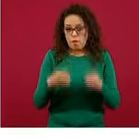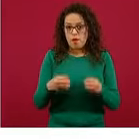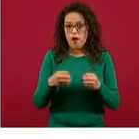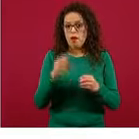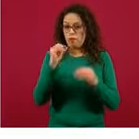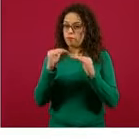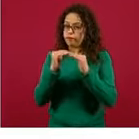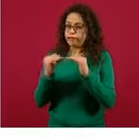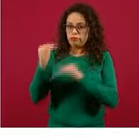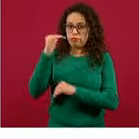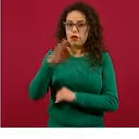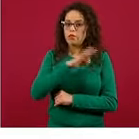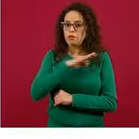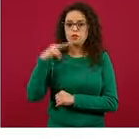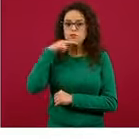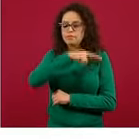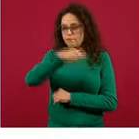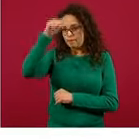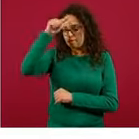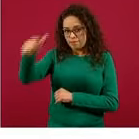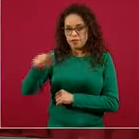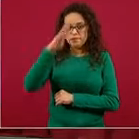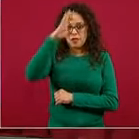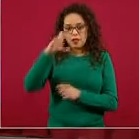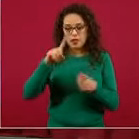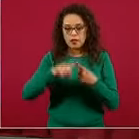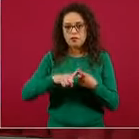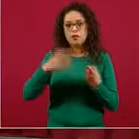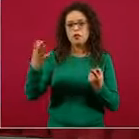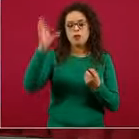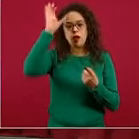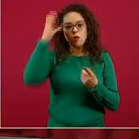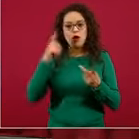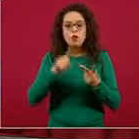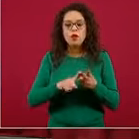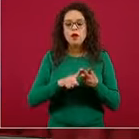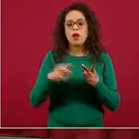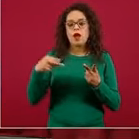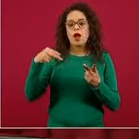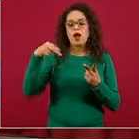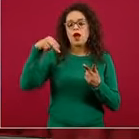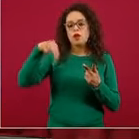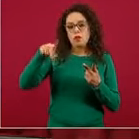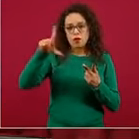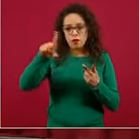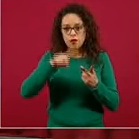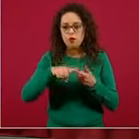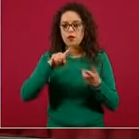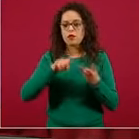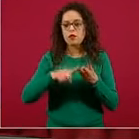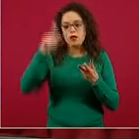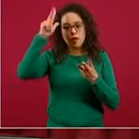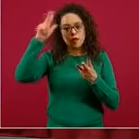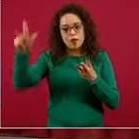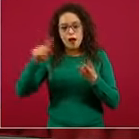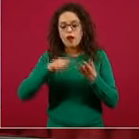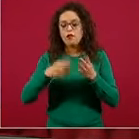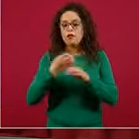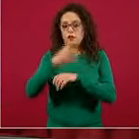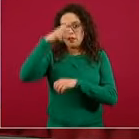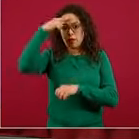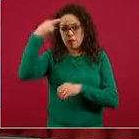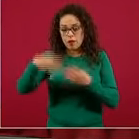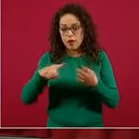podemos identificar rápidamente: Baja California, Coahuila, Nuevo León, Hidalgo, el Estado de México, Guanajuato, y destacan